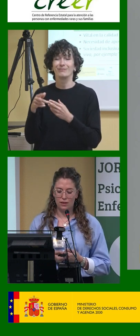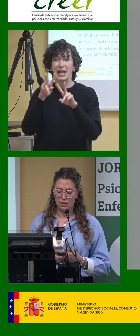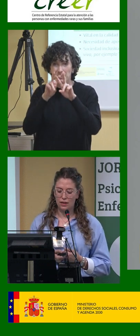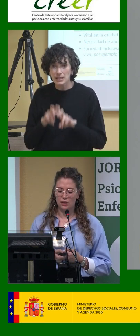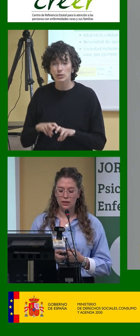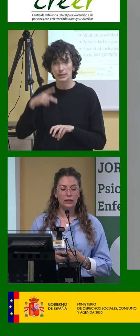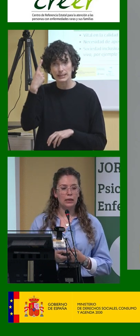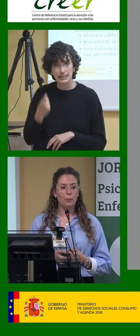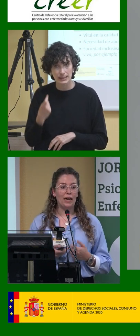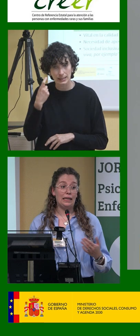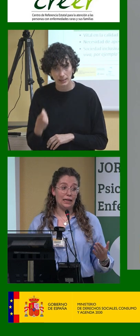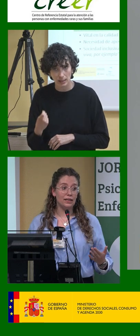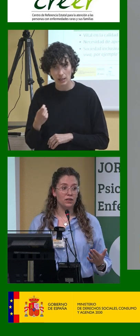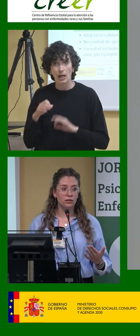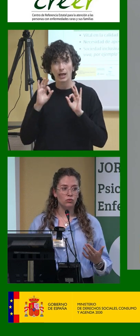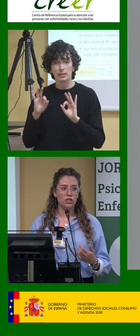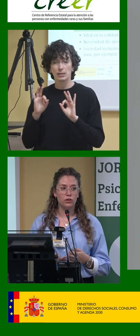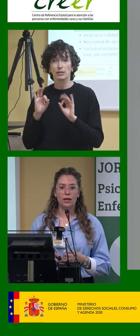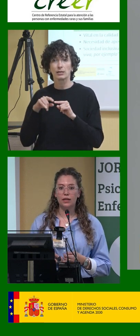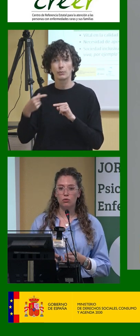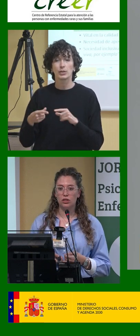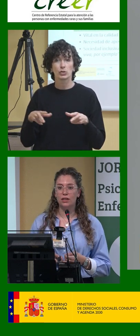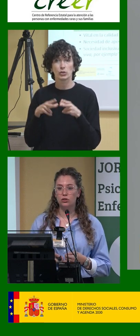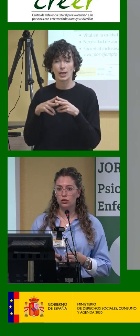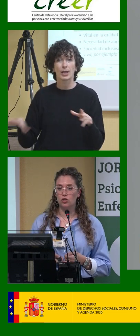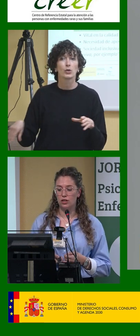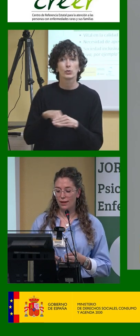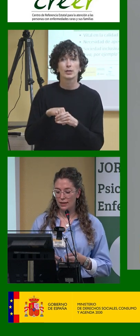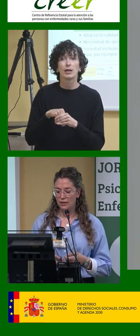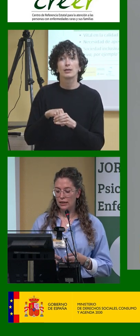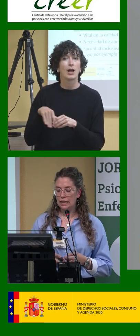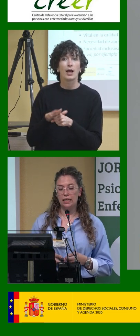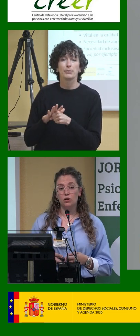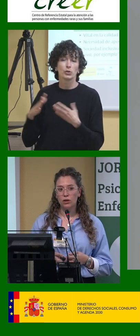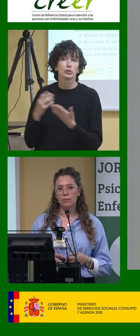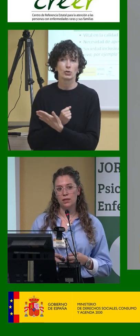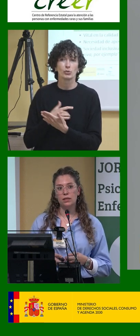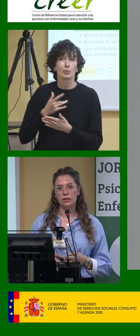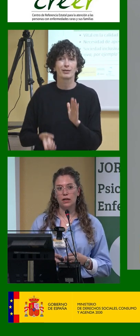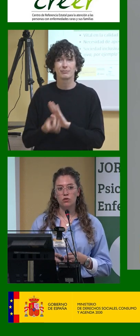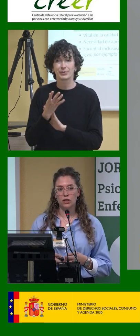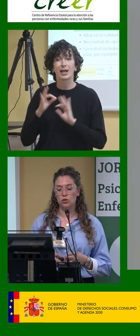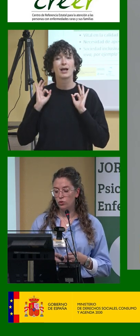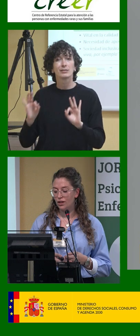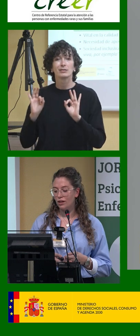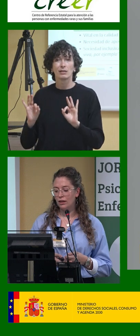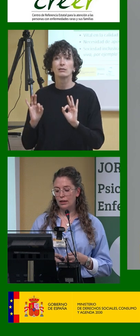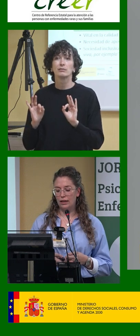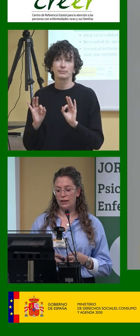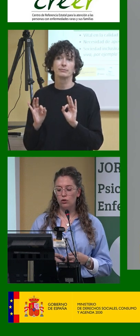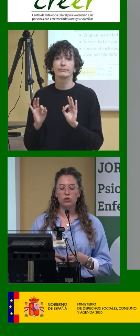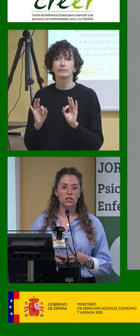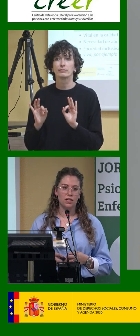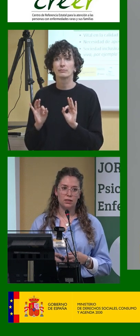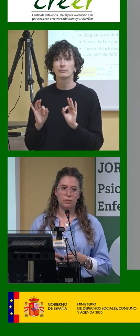sumamente necesarias para generar también una sociedad inclusiva en todos los niveles y que nunca más tengamos que escuchar